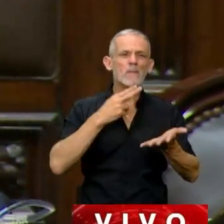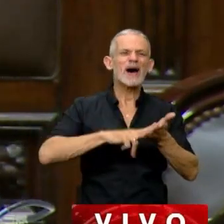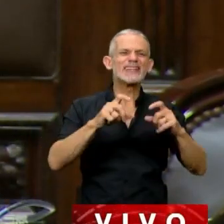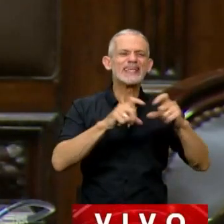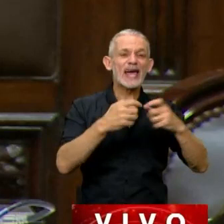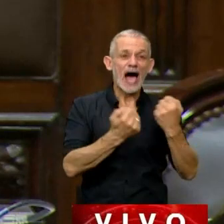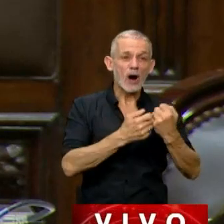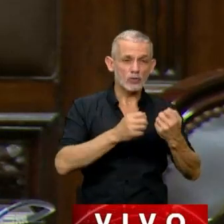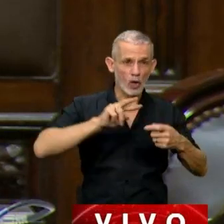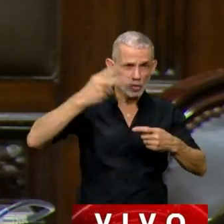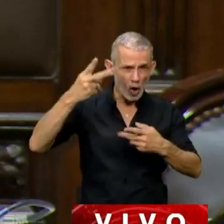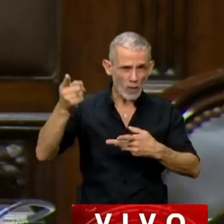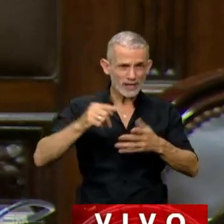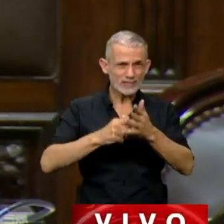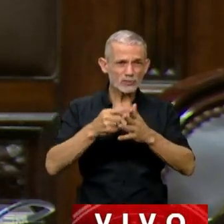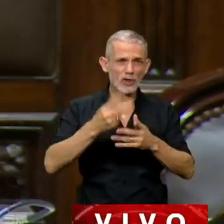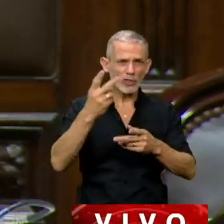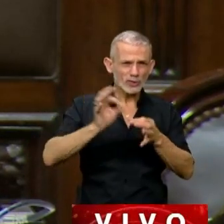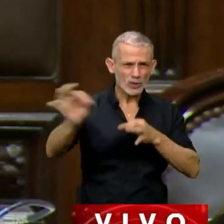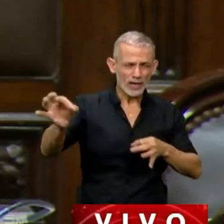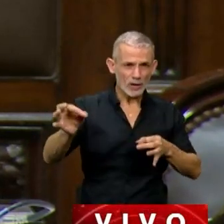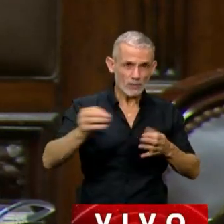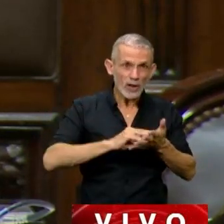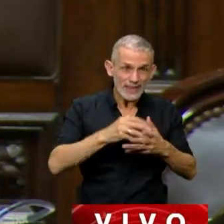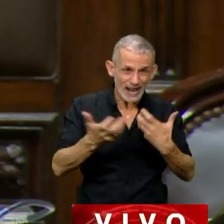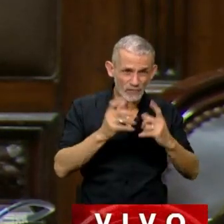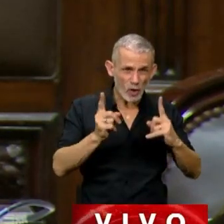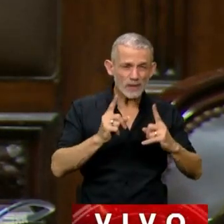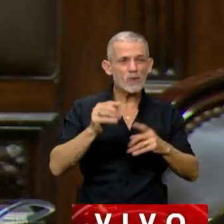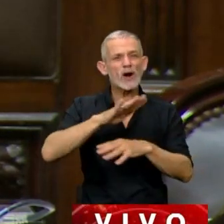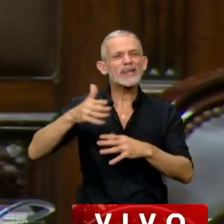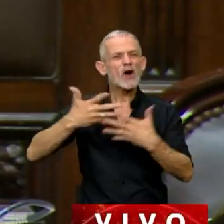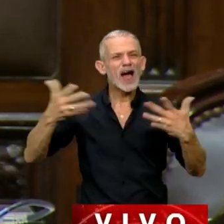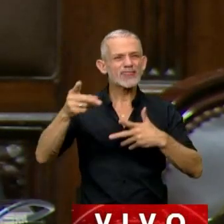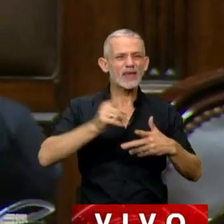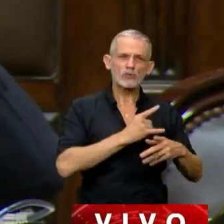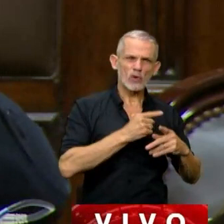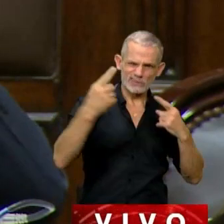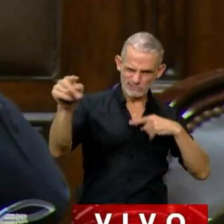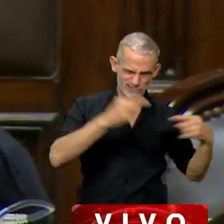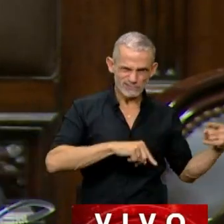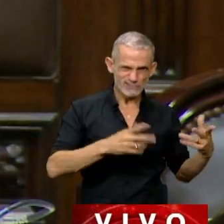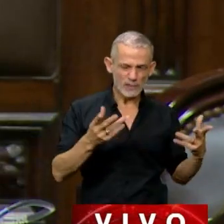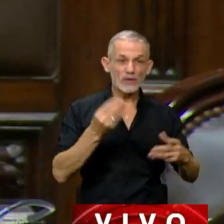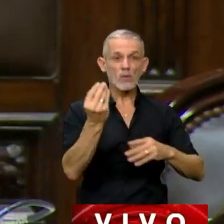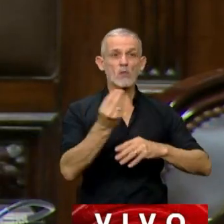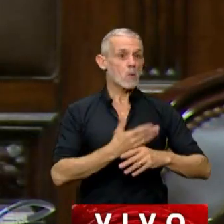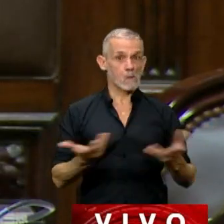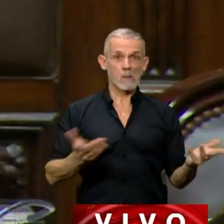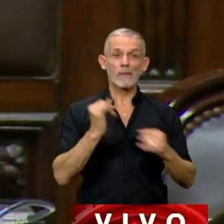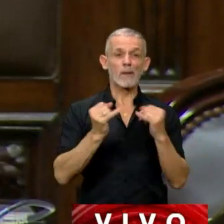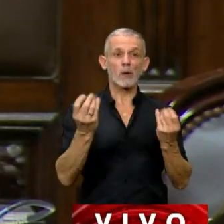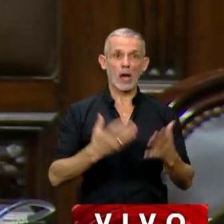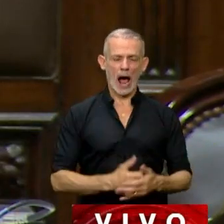auto cuesta el doble de lo que cuesta en una ciudad que está a 200 kilómetros, que está en Tierra del Fuego también, Río Grande. No hubo un solo funcionario que pudiera